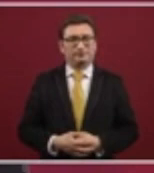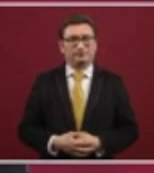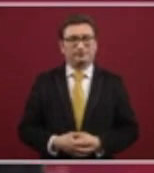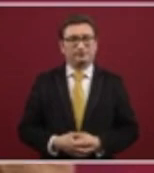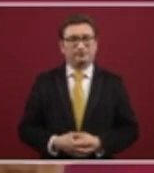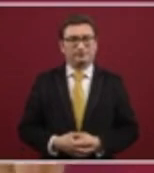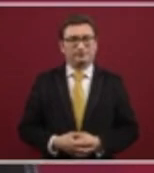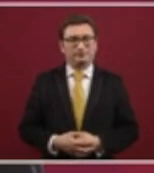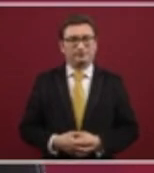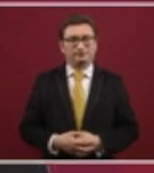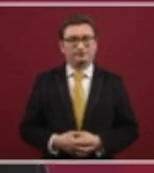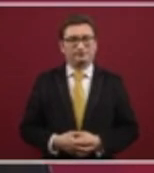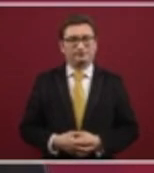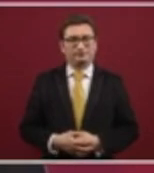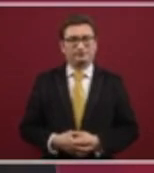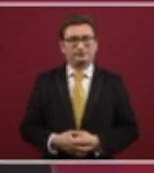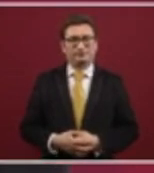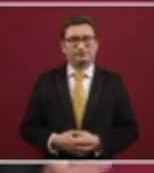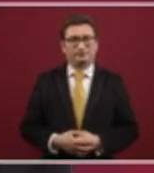pueden